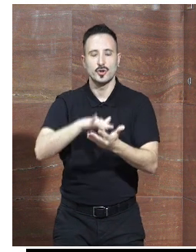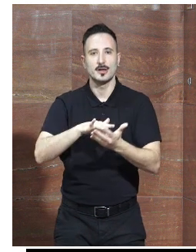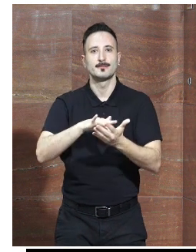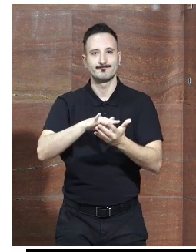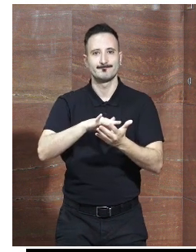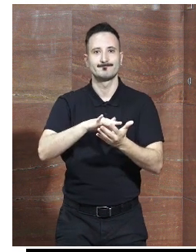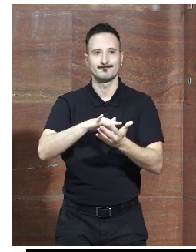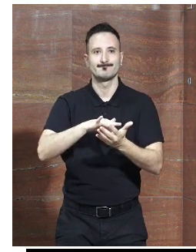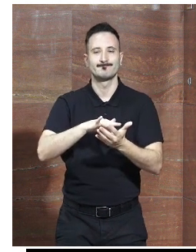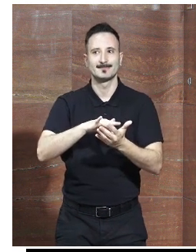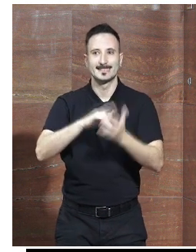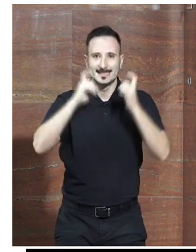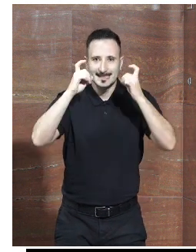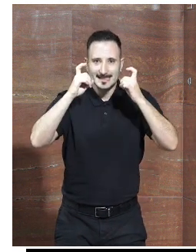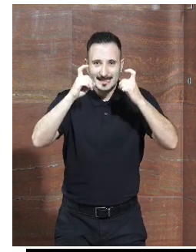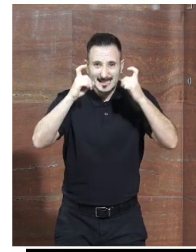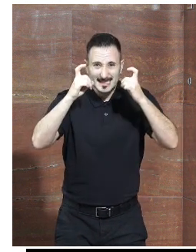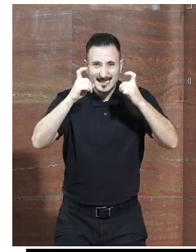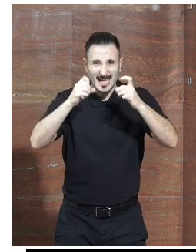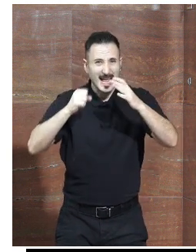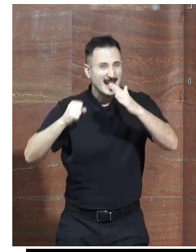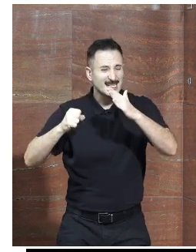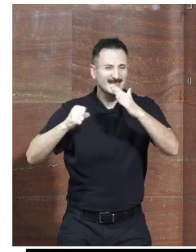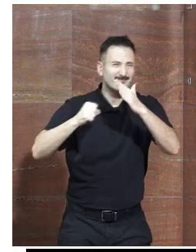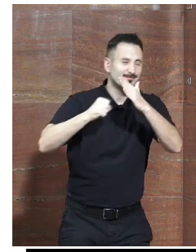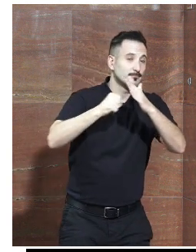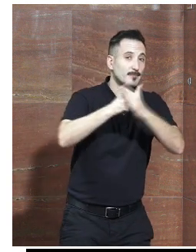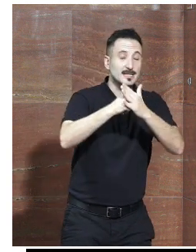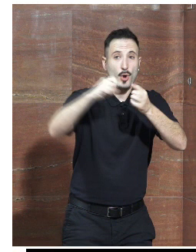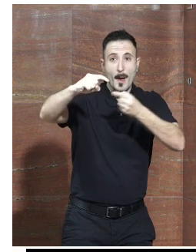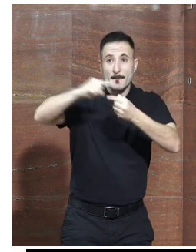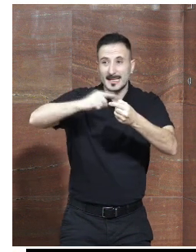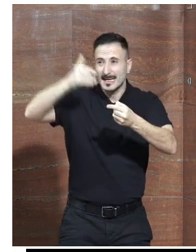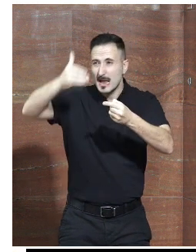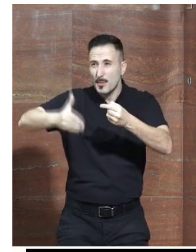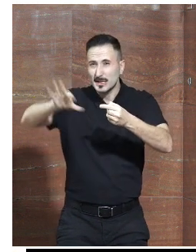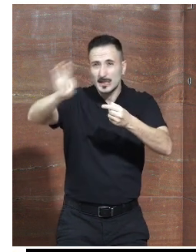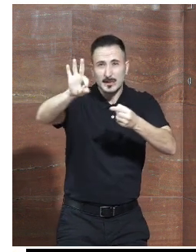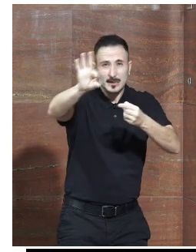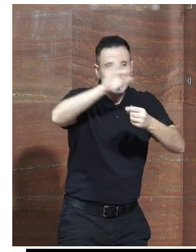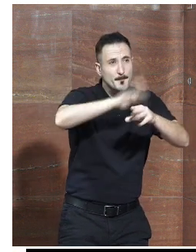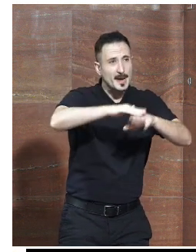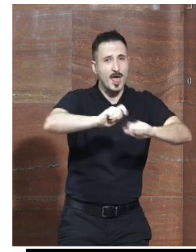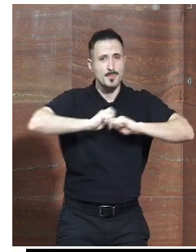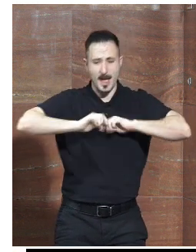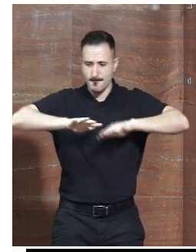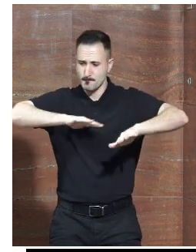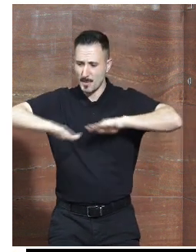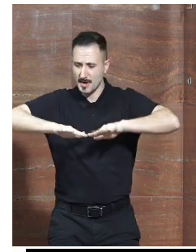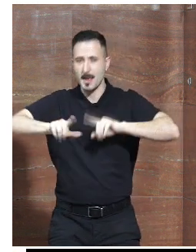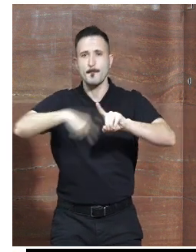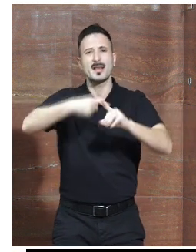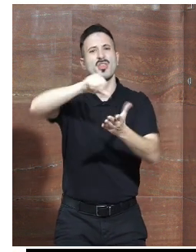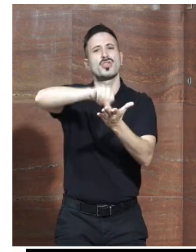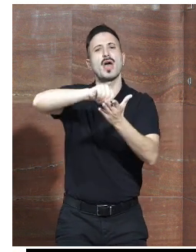simplificar al máximo nivel todos aquellos mensajes que son fundamentales para poder movernos y para poder utilizar la